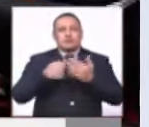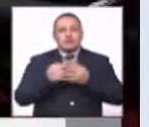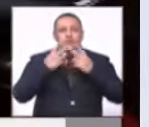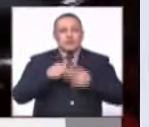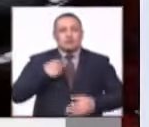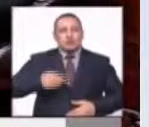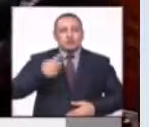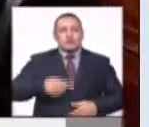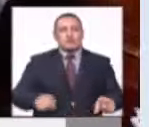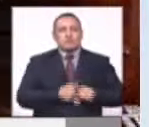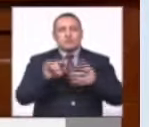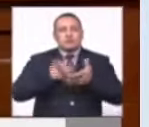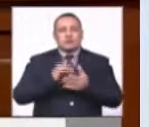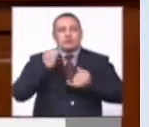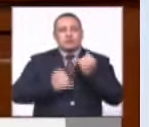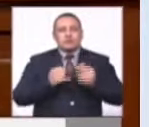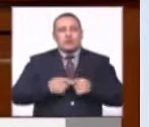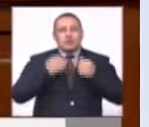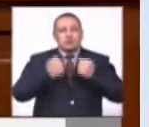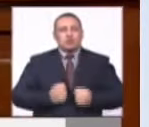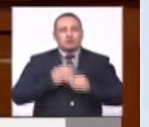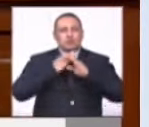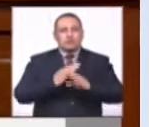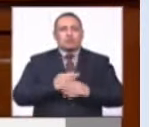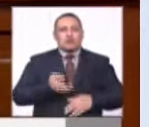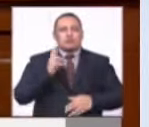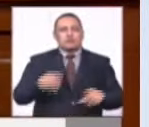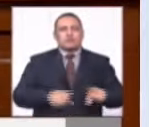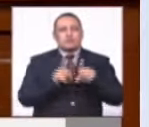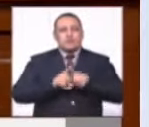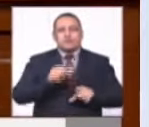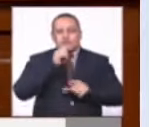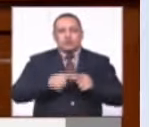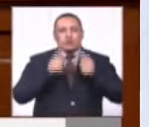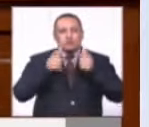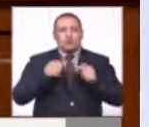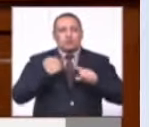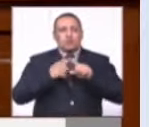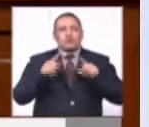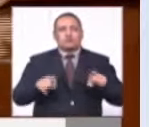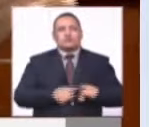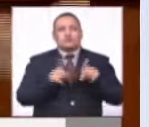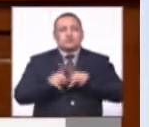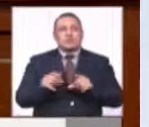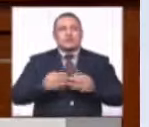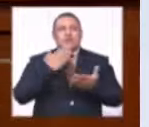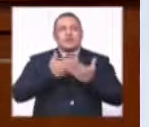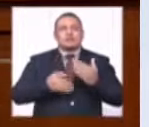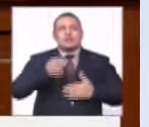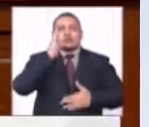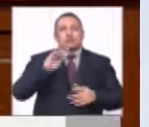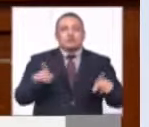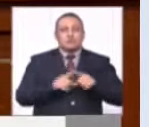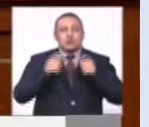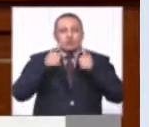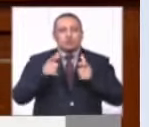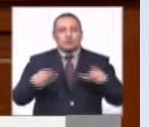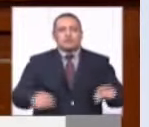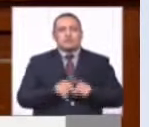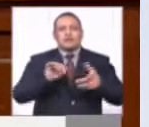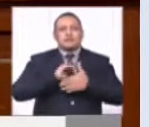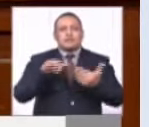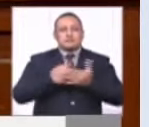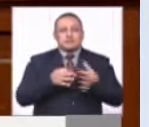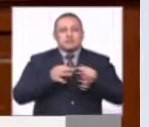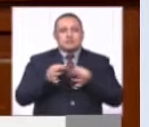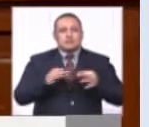días liderando realmente la lucha contra la inseguridad. Porque, gracias a Dios, nosotros tenemos seguridad. Pero ¿qué hay con la